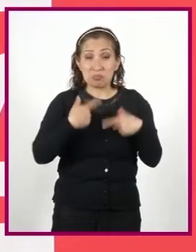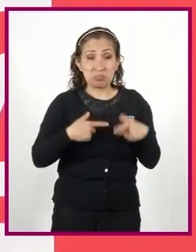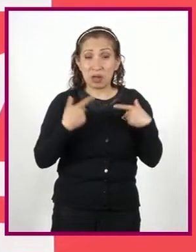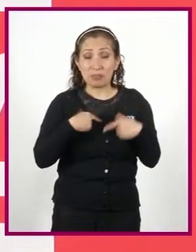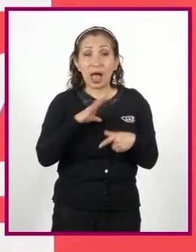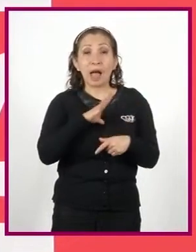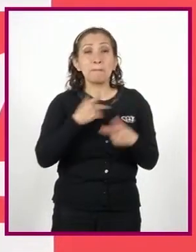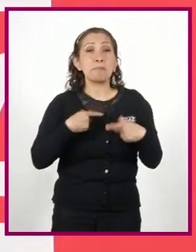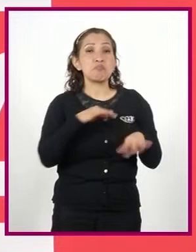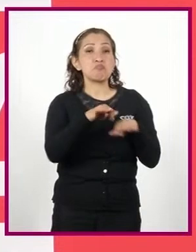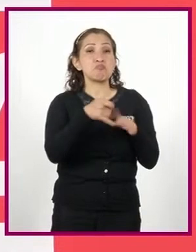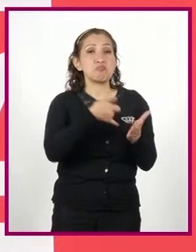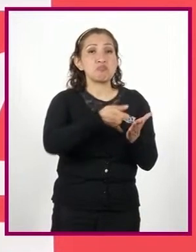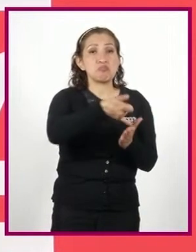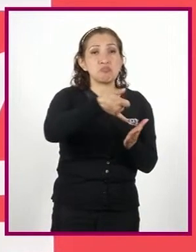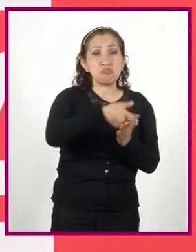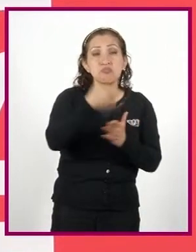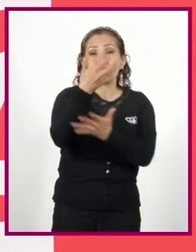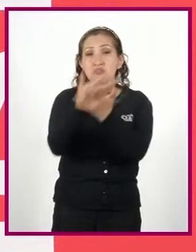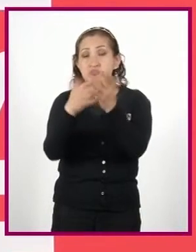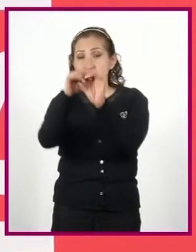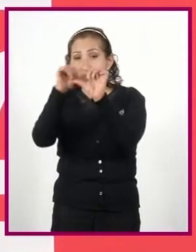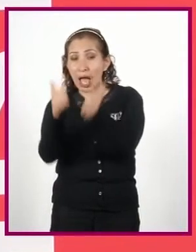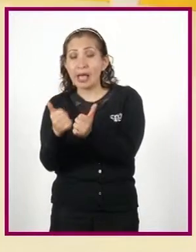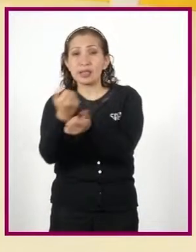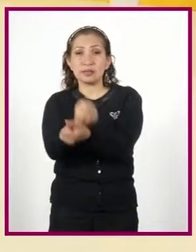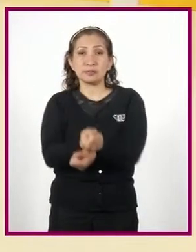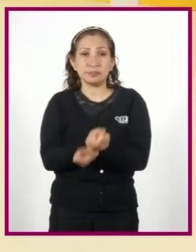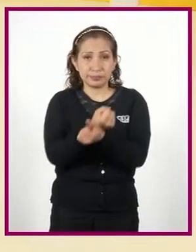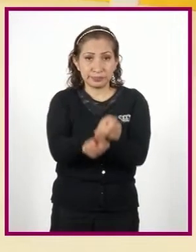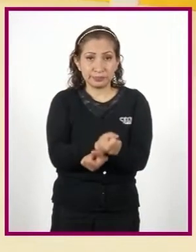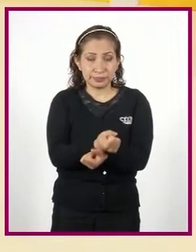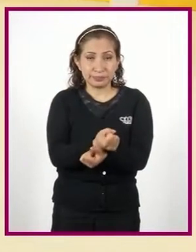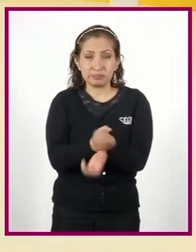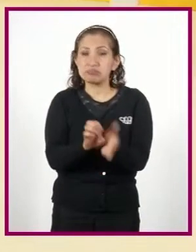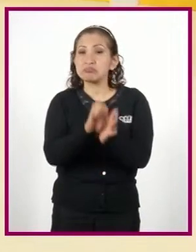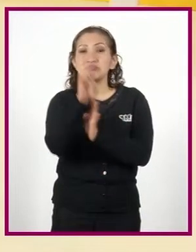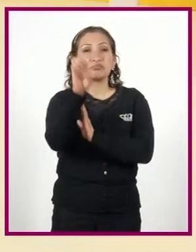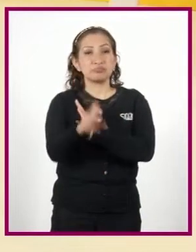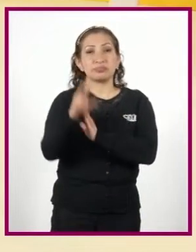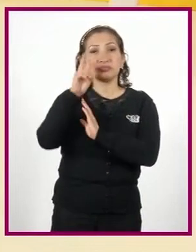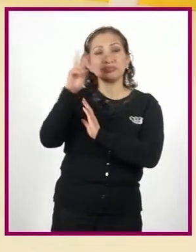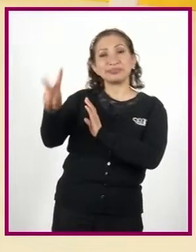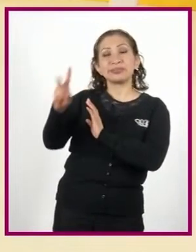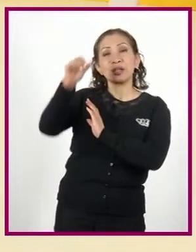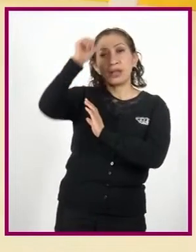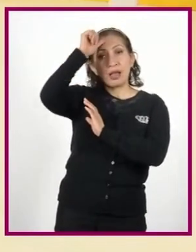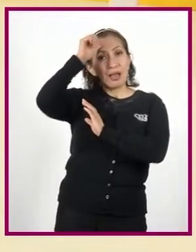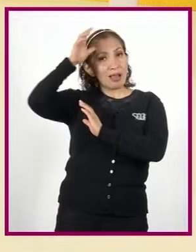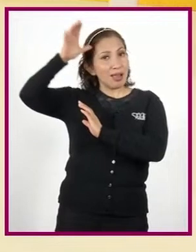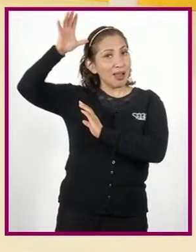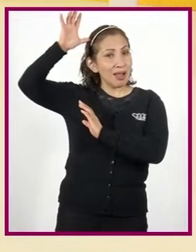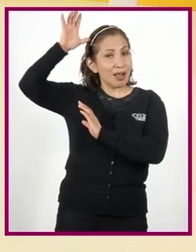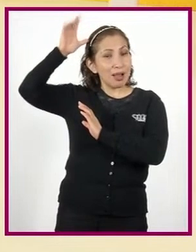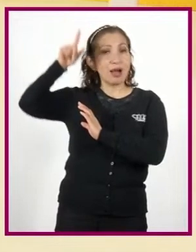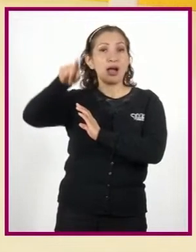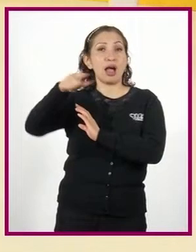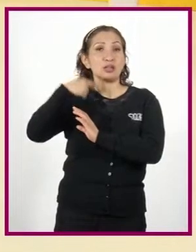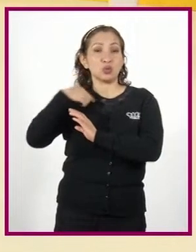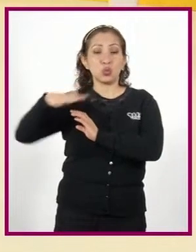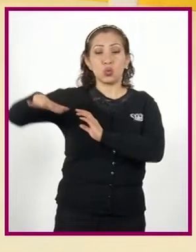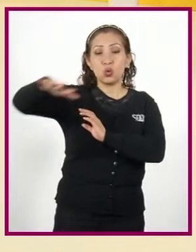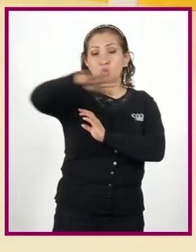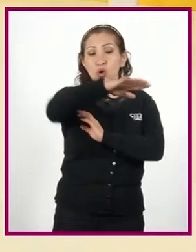encontraban los campesinos, artesanos y esclavos. Por ejemplo, los mexicas estructuraron su